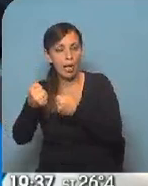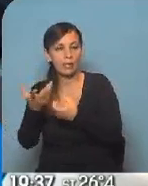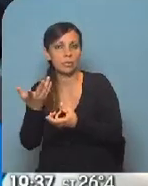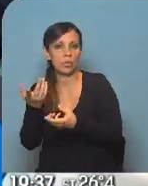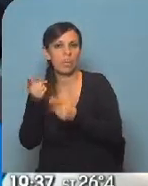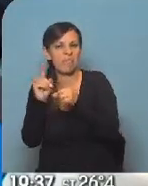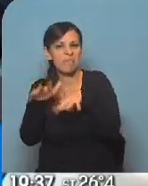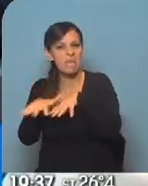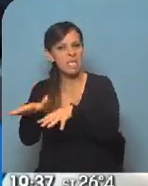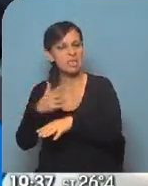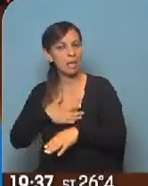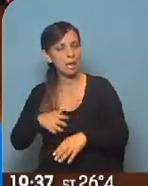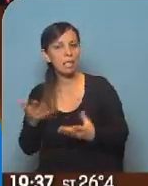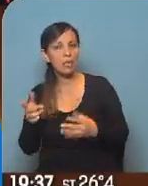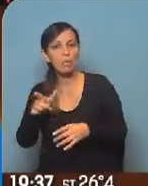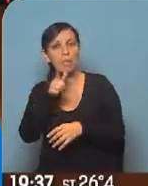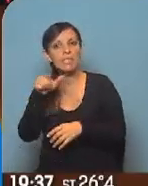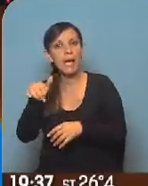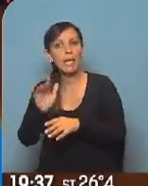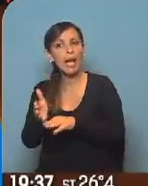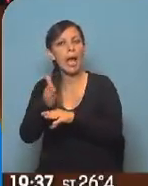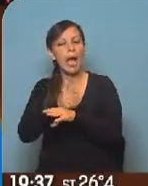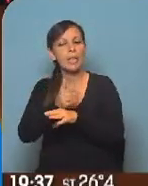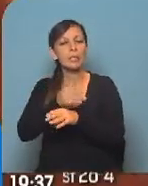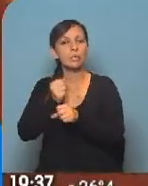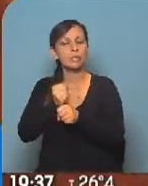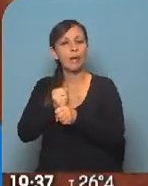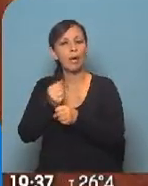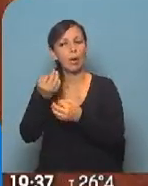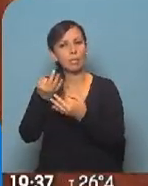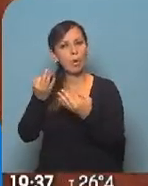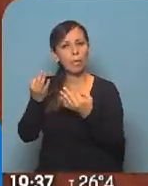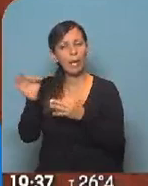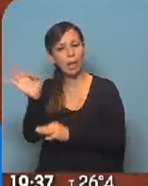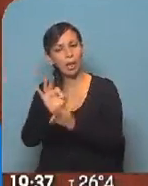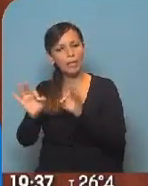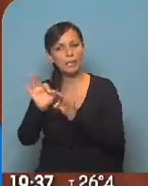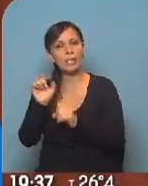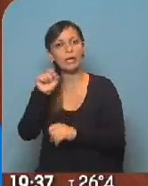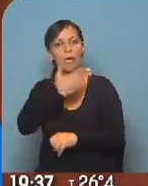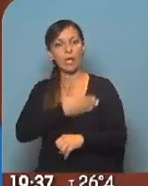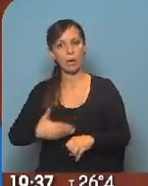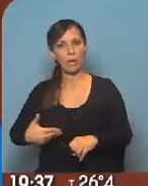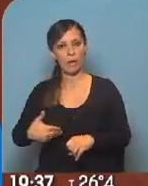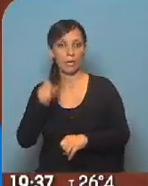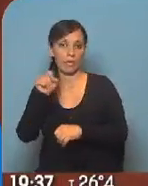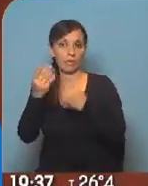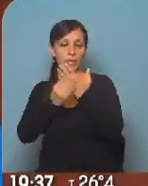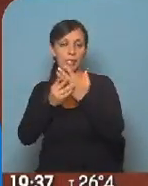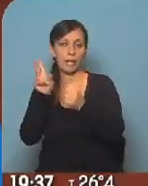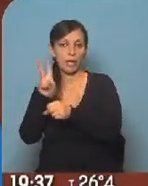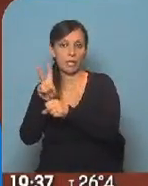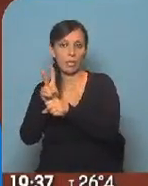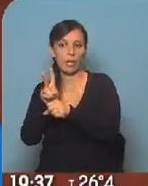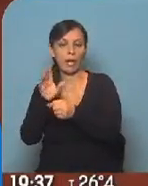propia marcha. Me parece que hubo también ahí un trabajo sumamente responsable por parte del Estado y sin duda del Ministerio de Seguridad en relación